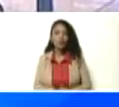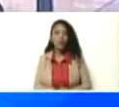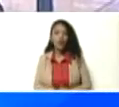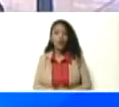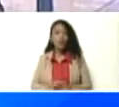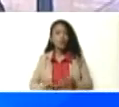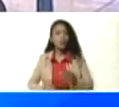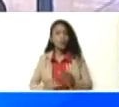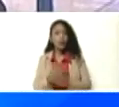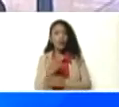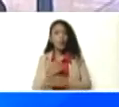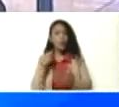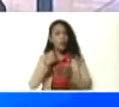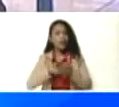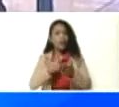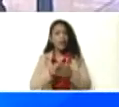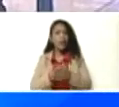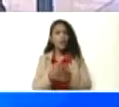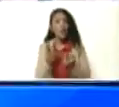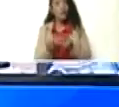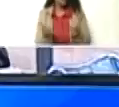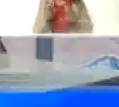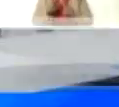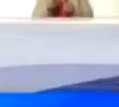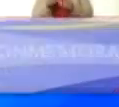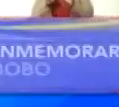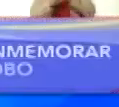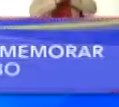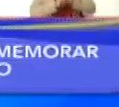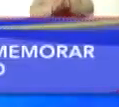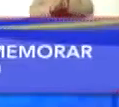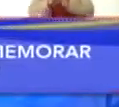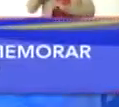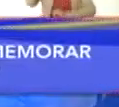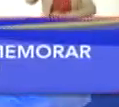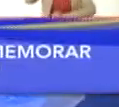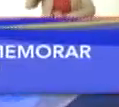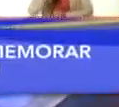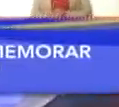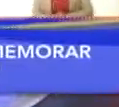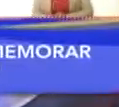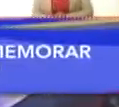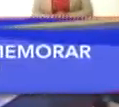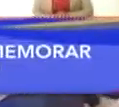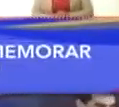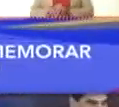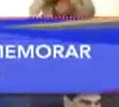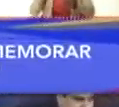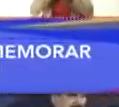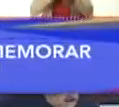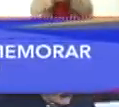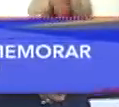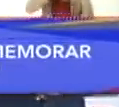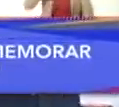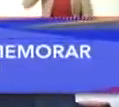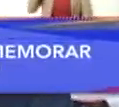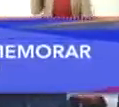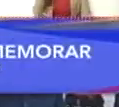una batalla de los valores, de los símbolos, de las ideas. Es fundamentalmente una batalla de la verdad.